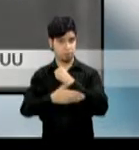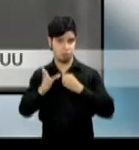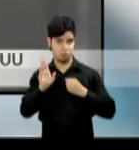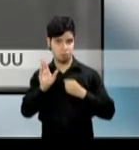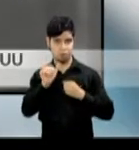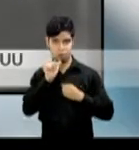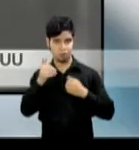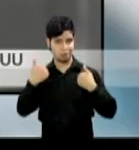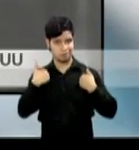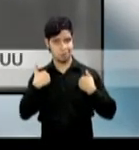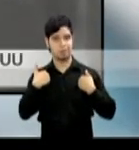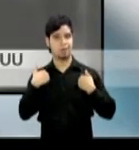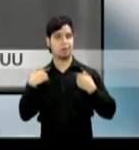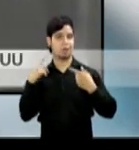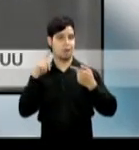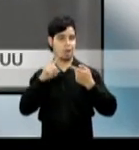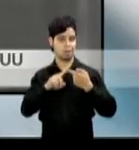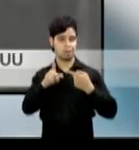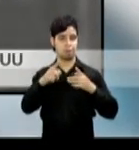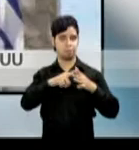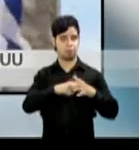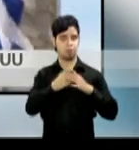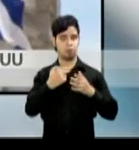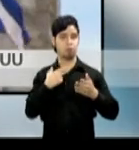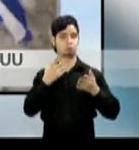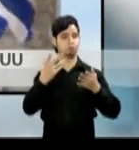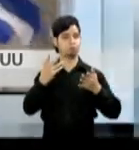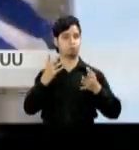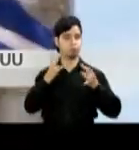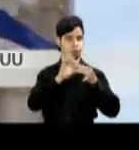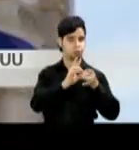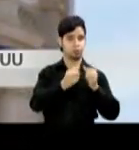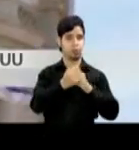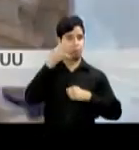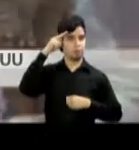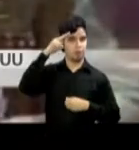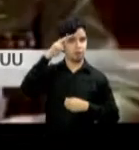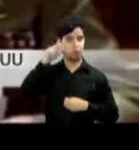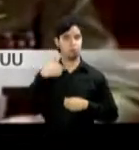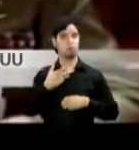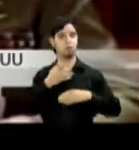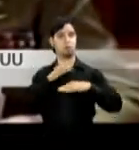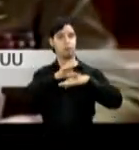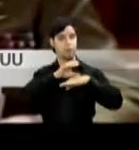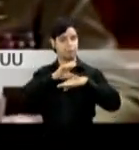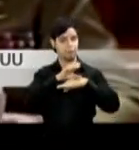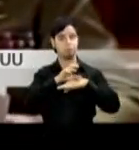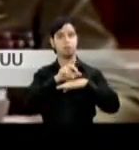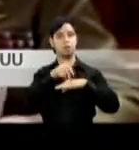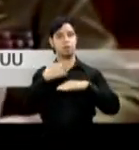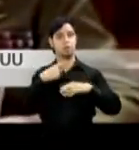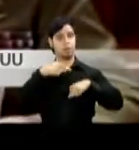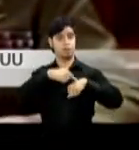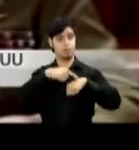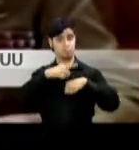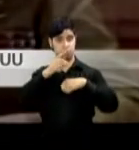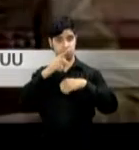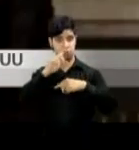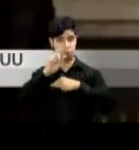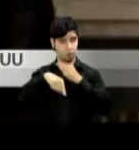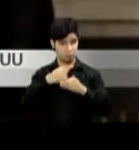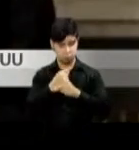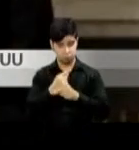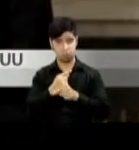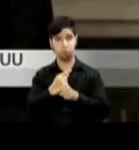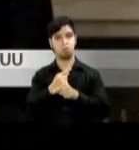de libre comercio de Estados Unidos con México, Canadá y con los países de Centroamérica y el Caribe. En esta era de globalización y de economías más integradas, Puerto